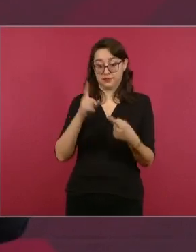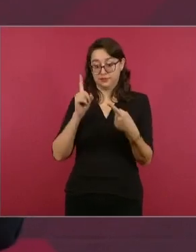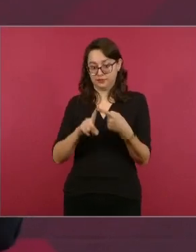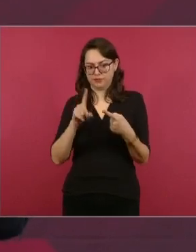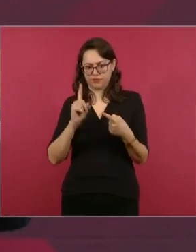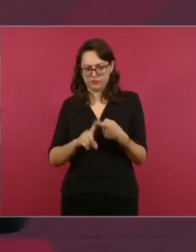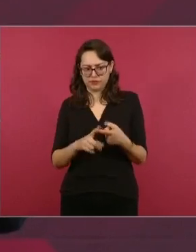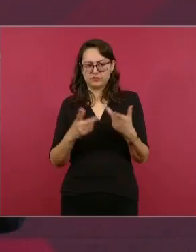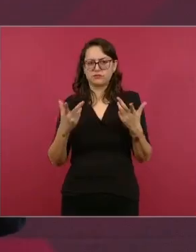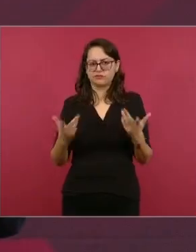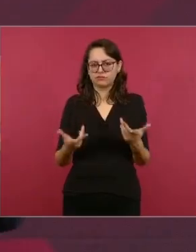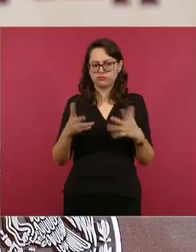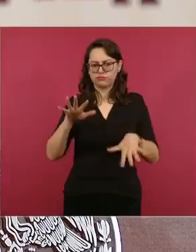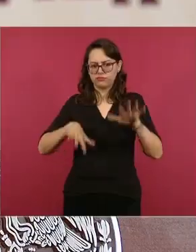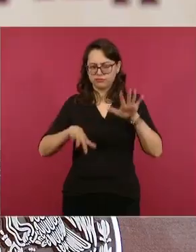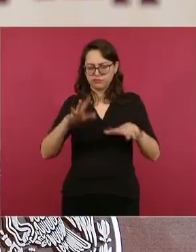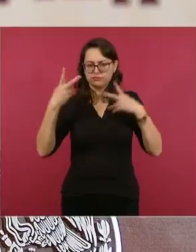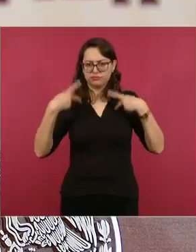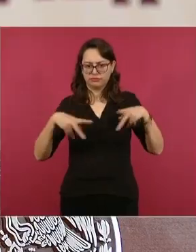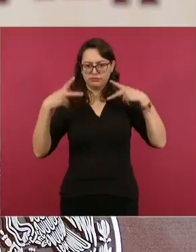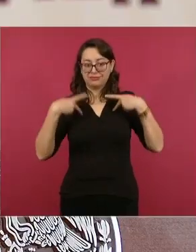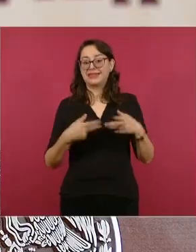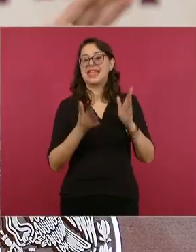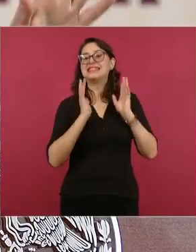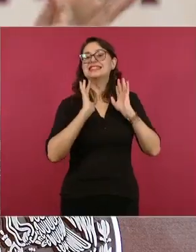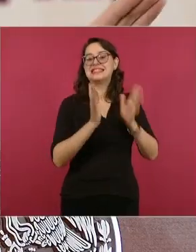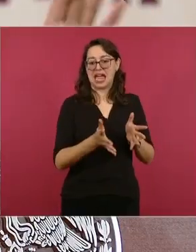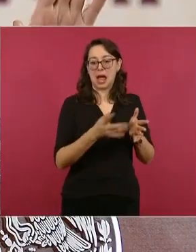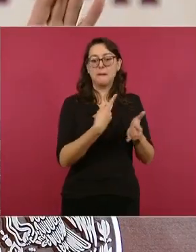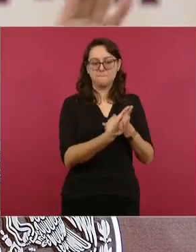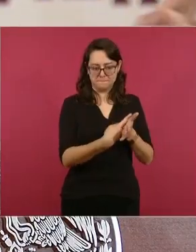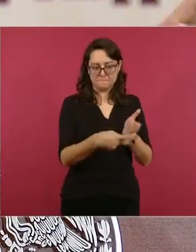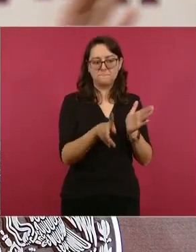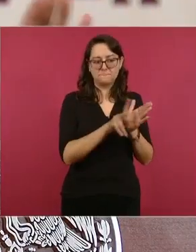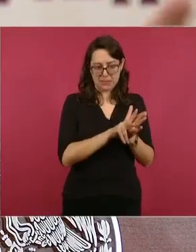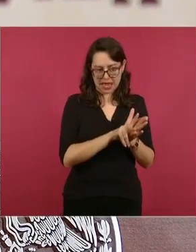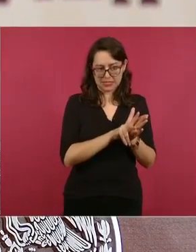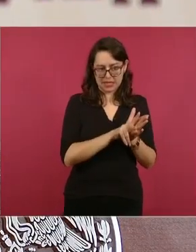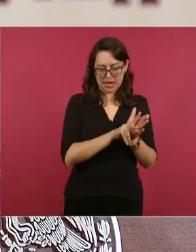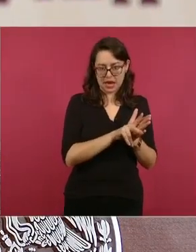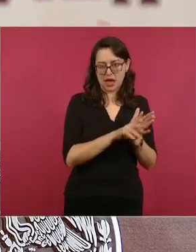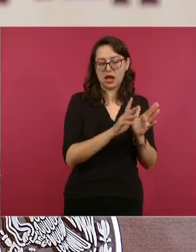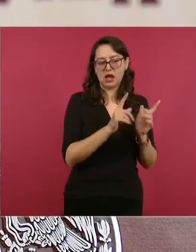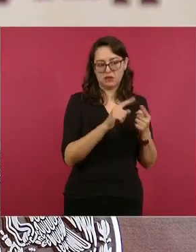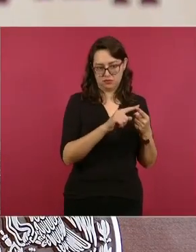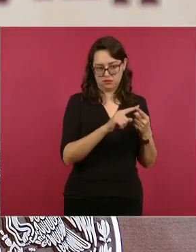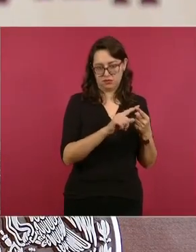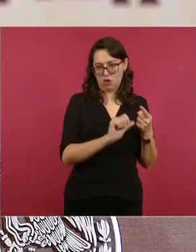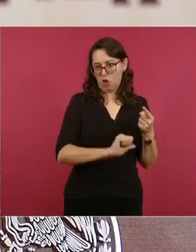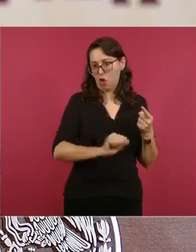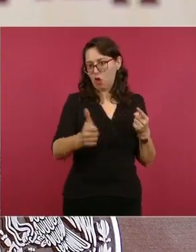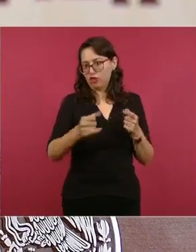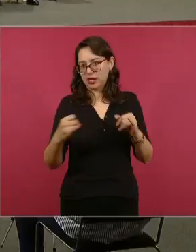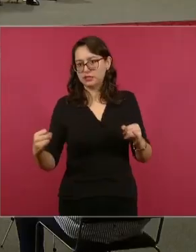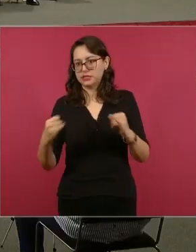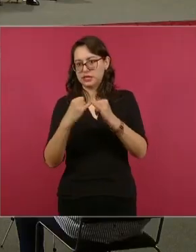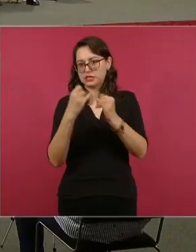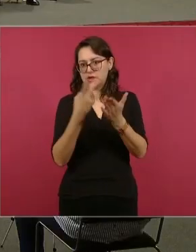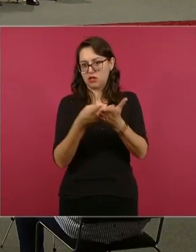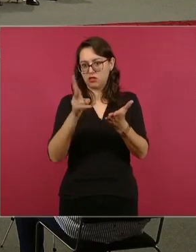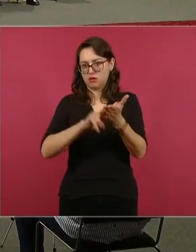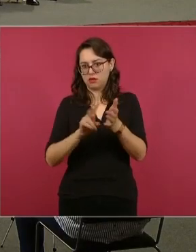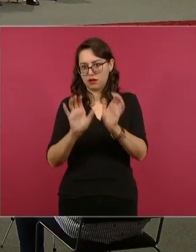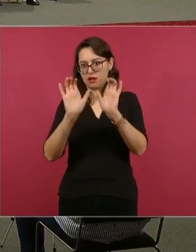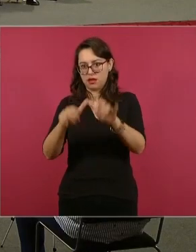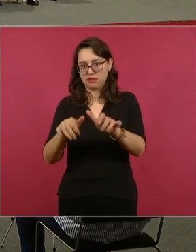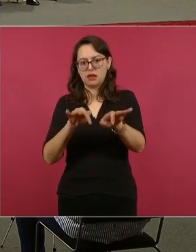puedan trabajar en más de una institución. Entonces, empezamos con los que no tienen ninguna base, por un tema de justicia